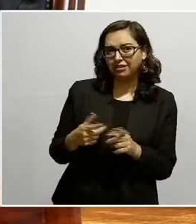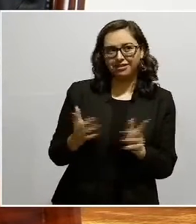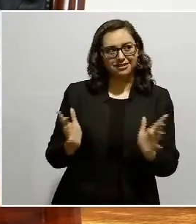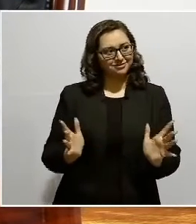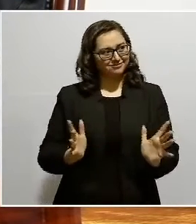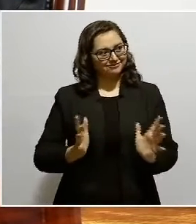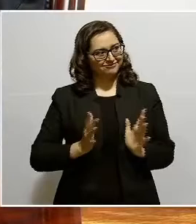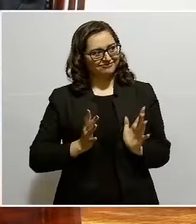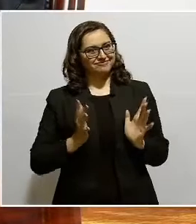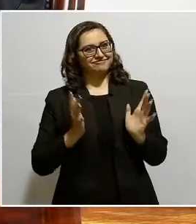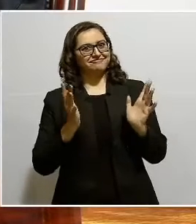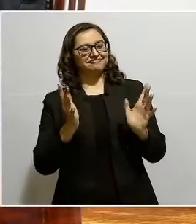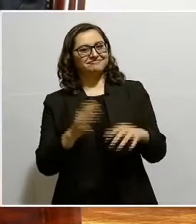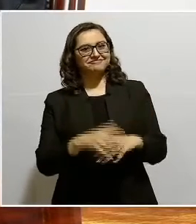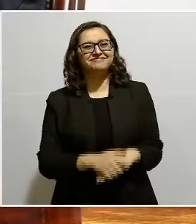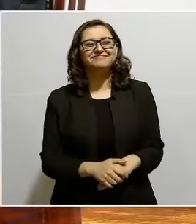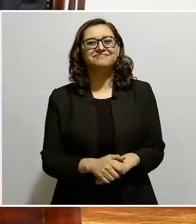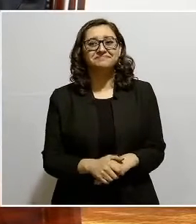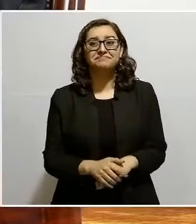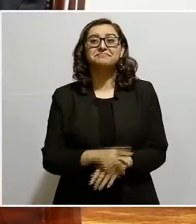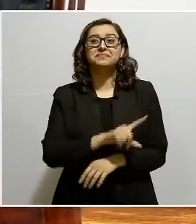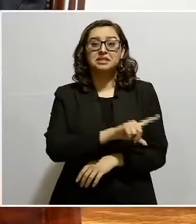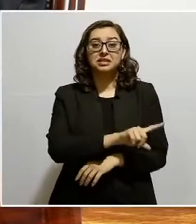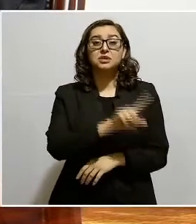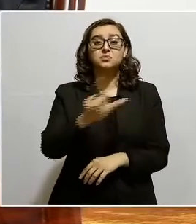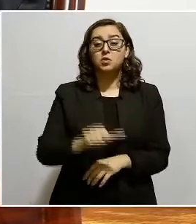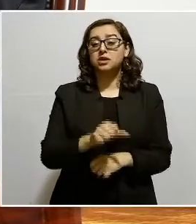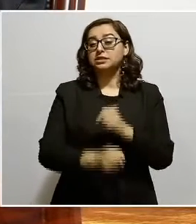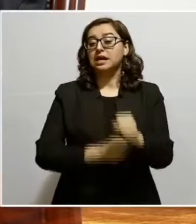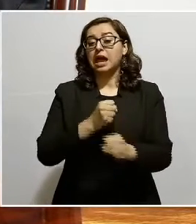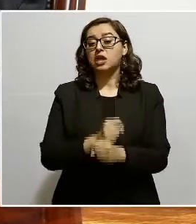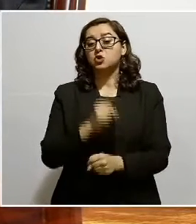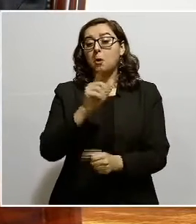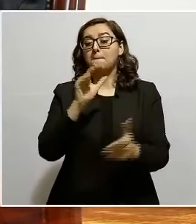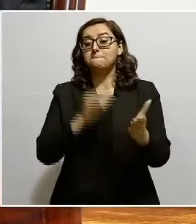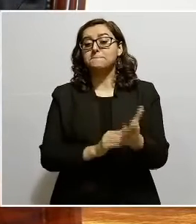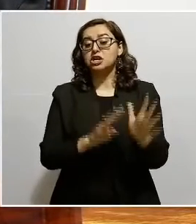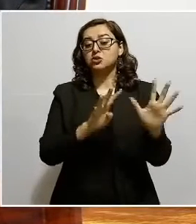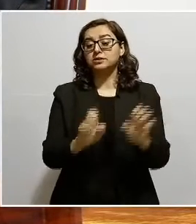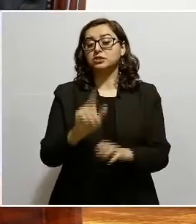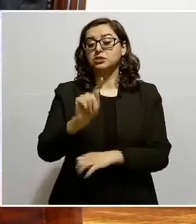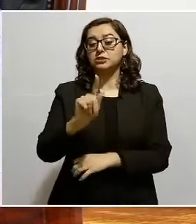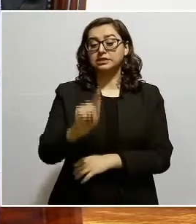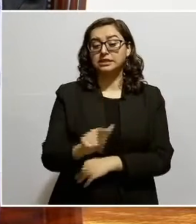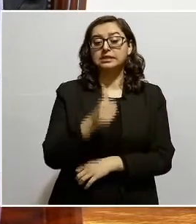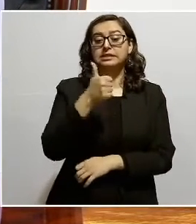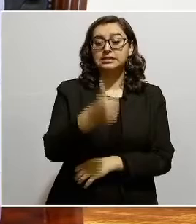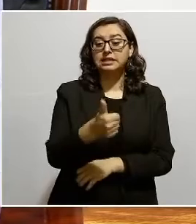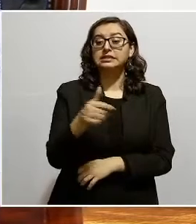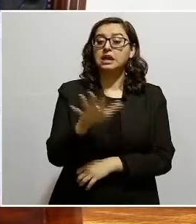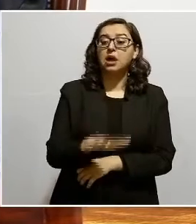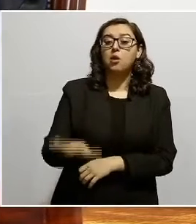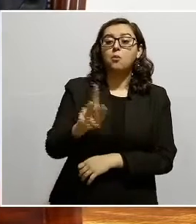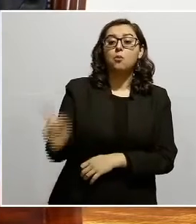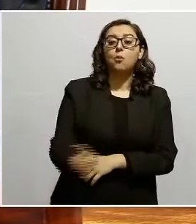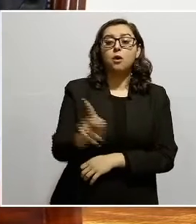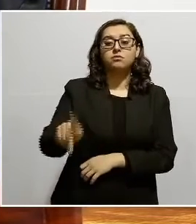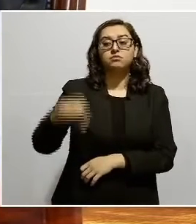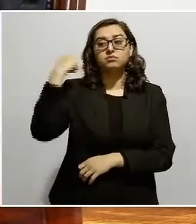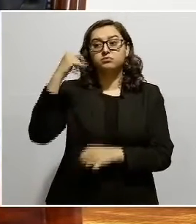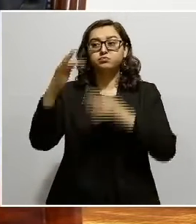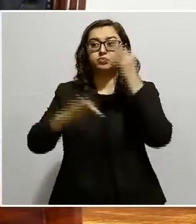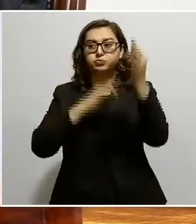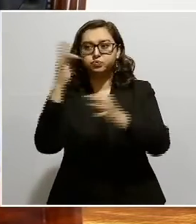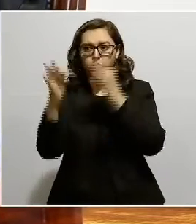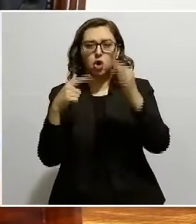Finalmente estuve con él en 1976 en la campaña por los pueblos de Tabasco. Su